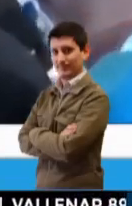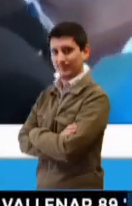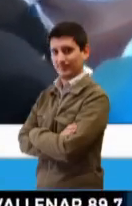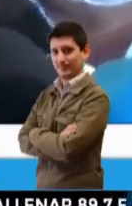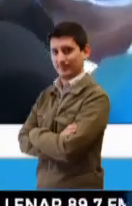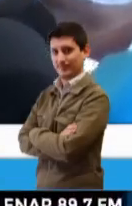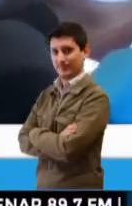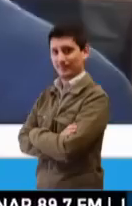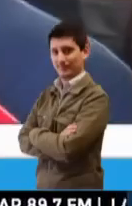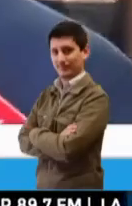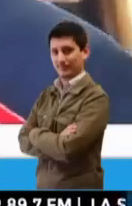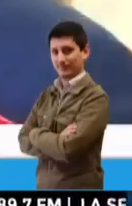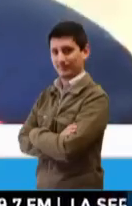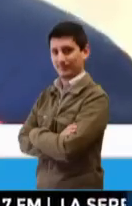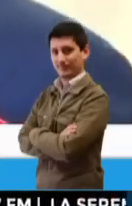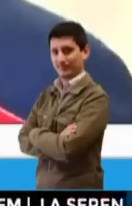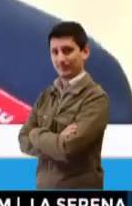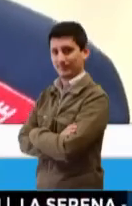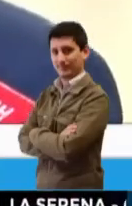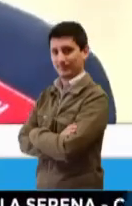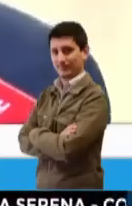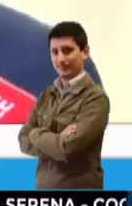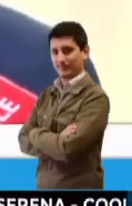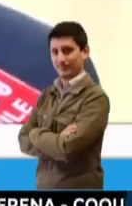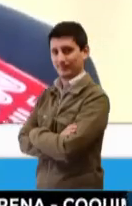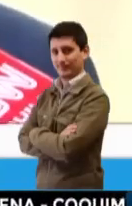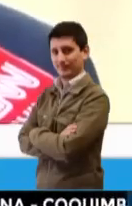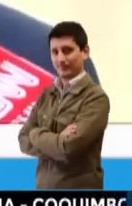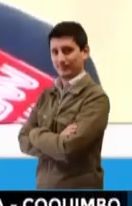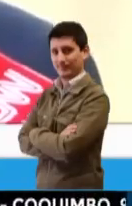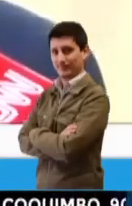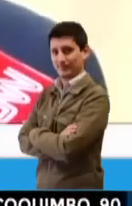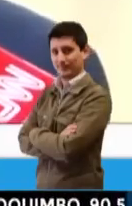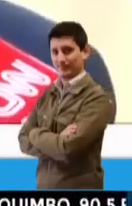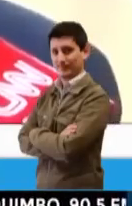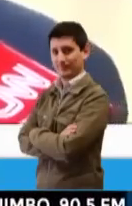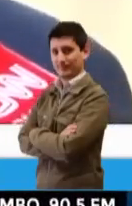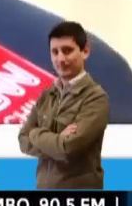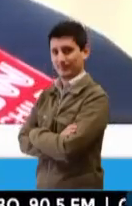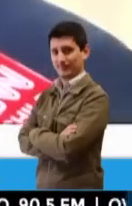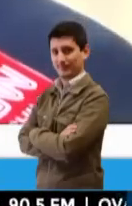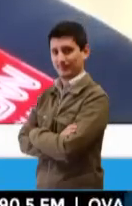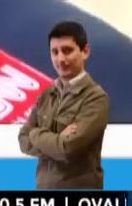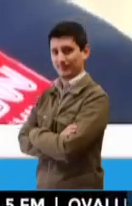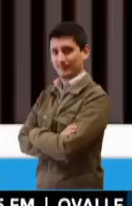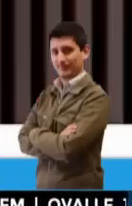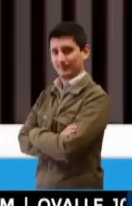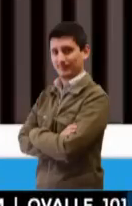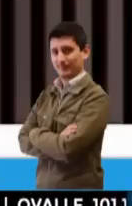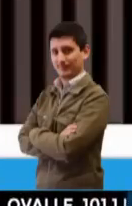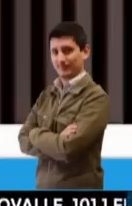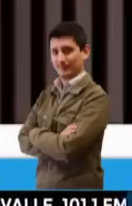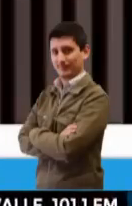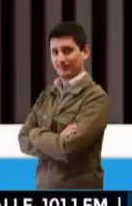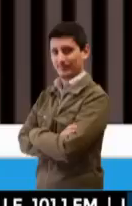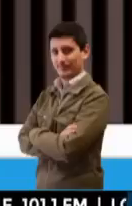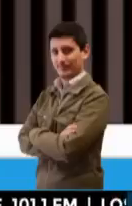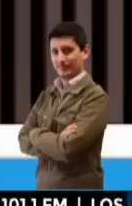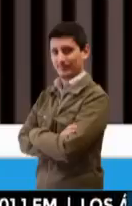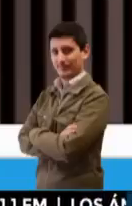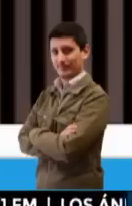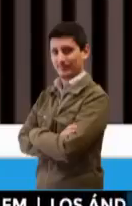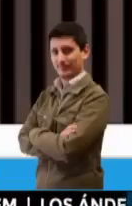una serie de otros medios de comunicación, porque considera que efectivamente se cruzó una línea al utilizar ese elemento como excusa, y ayer en la radio